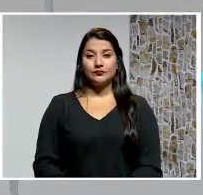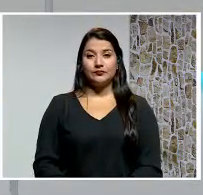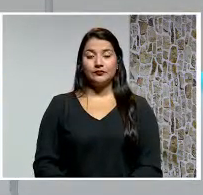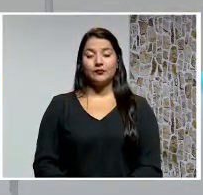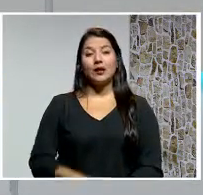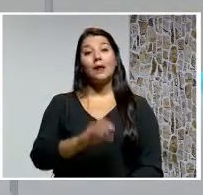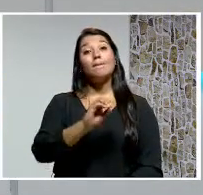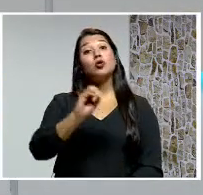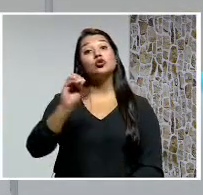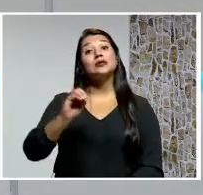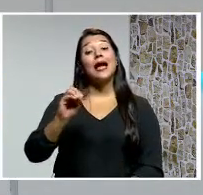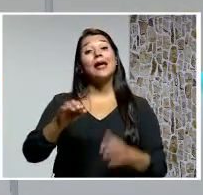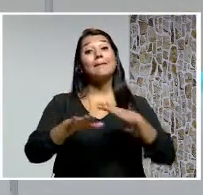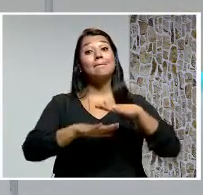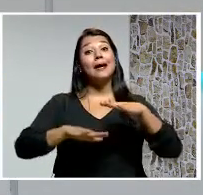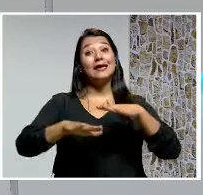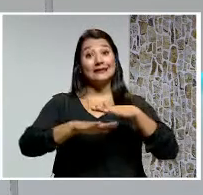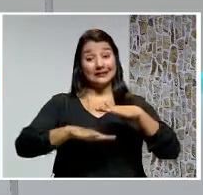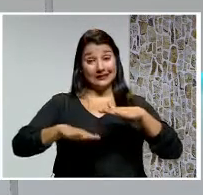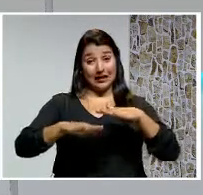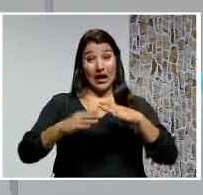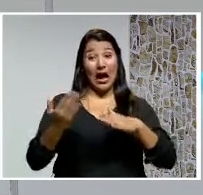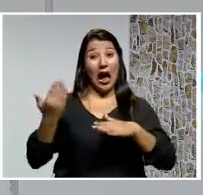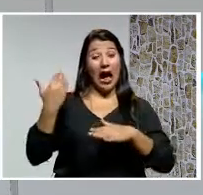La tasa básica pasiva bajó de